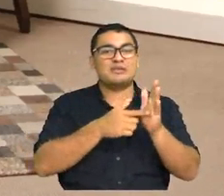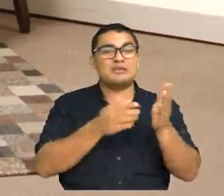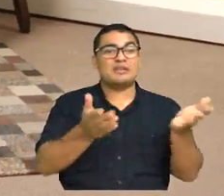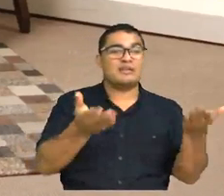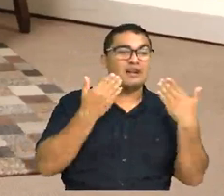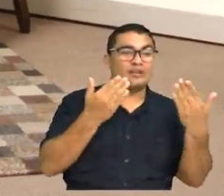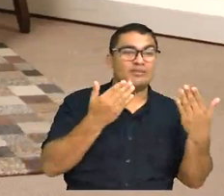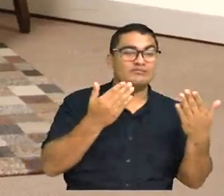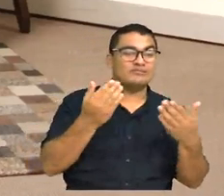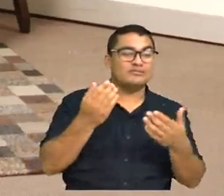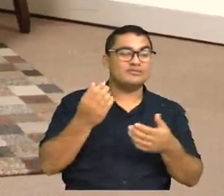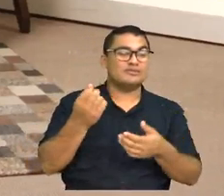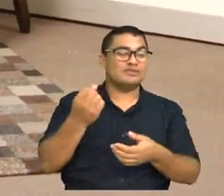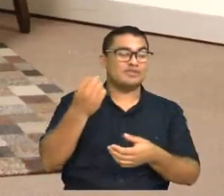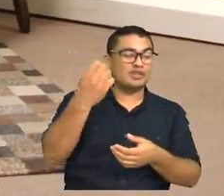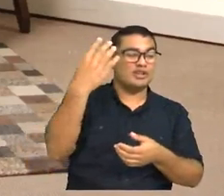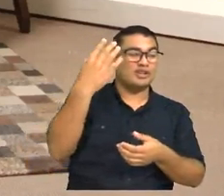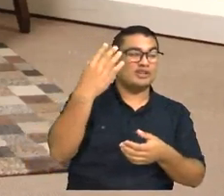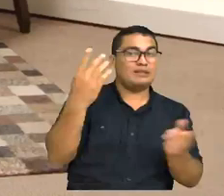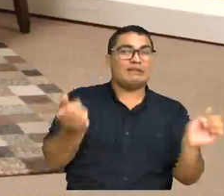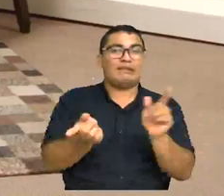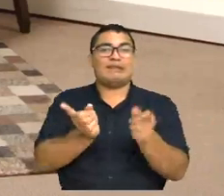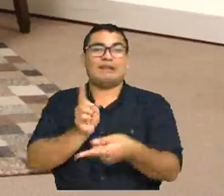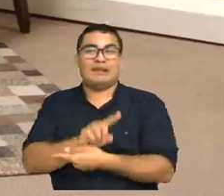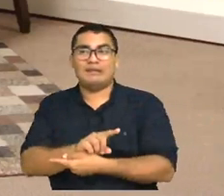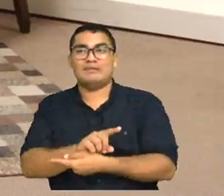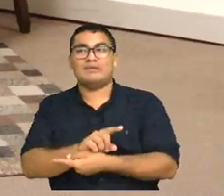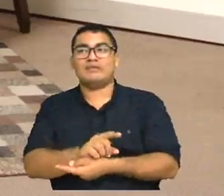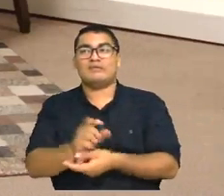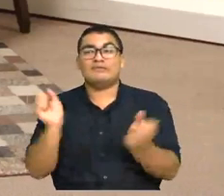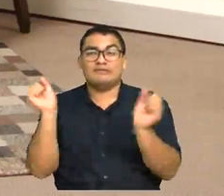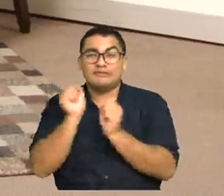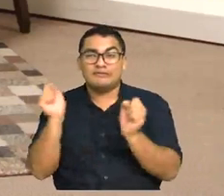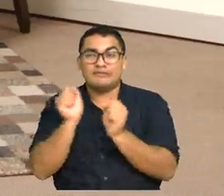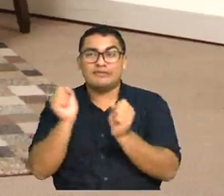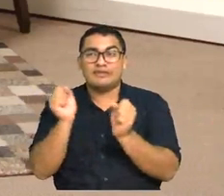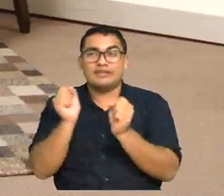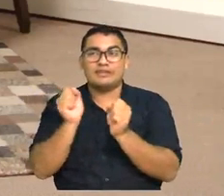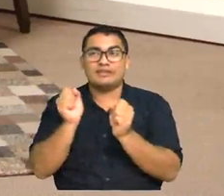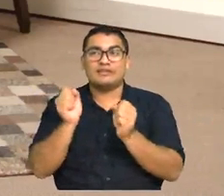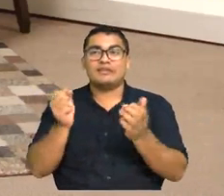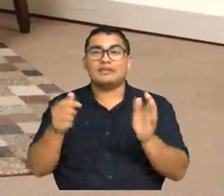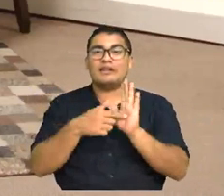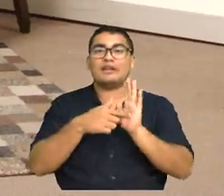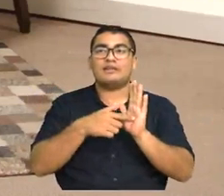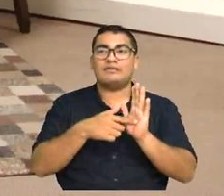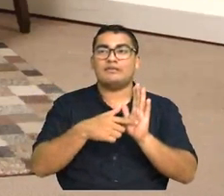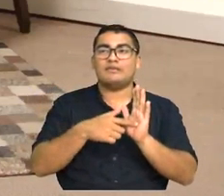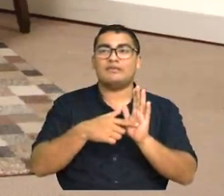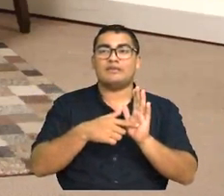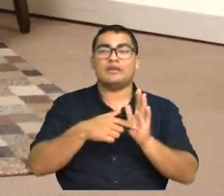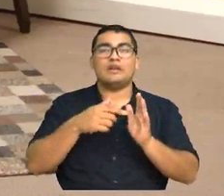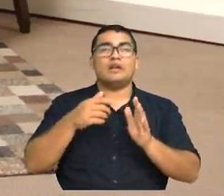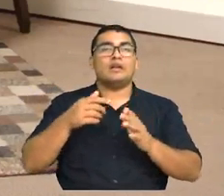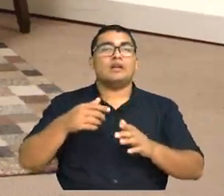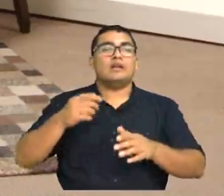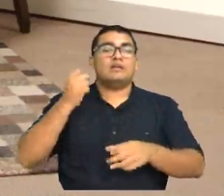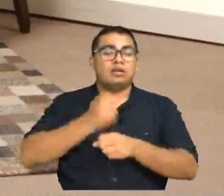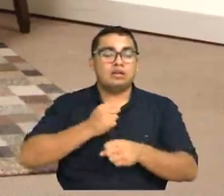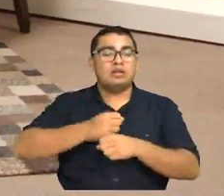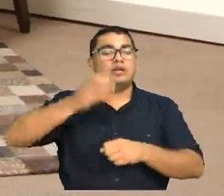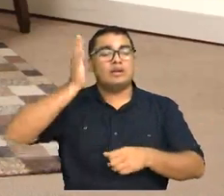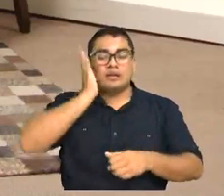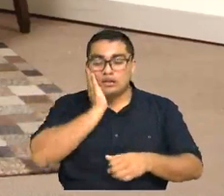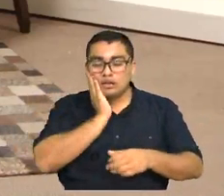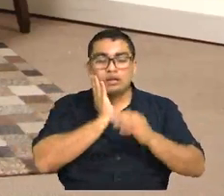de enfermedades. No sé si recuerdan que antes la abuelita decía, no te bañes cuando venís sudado porque te va a voltear